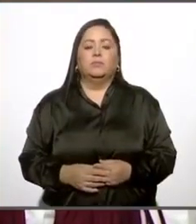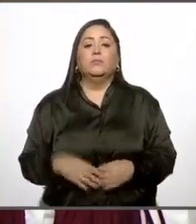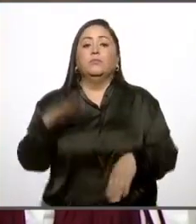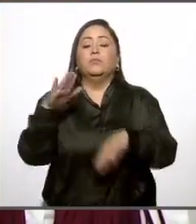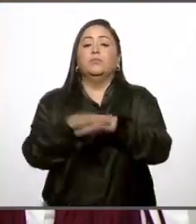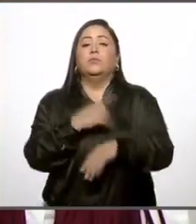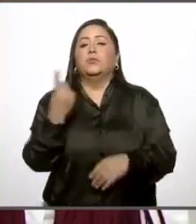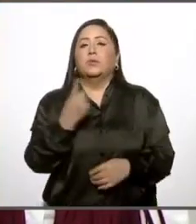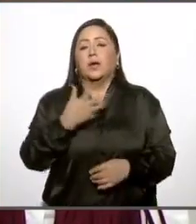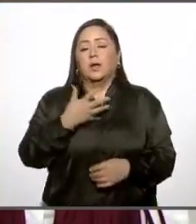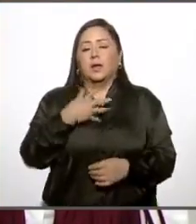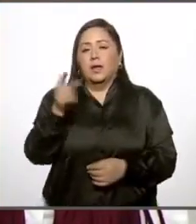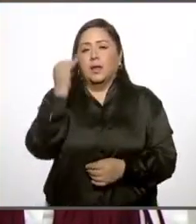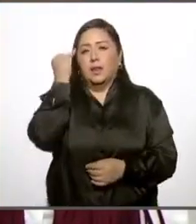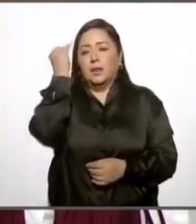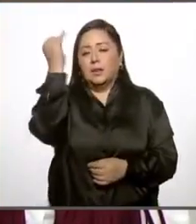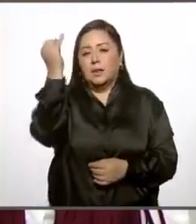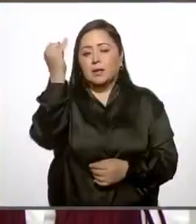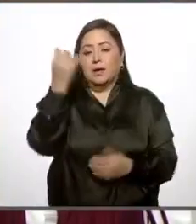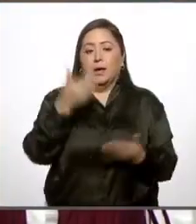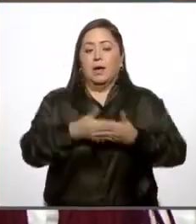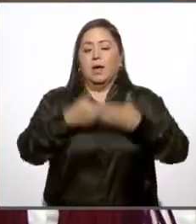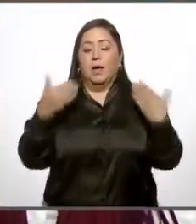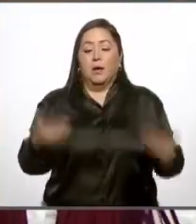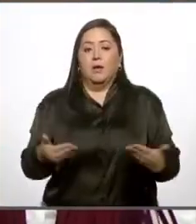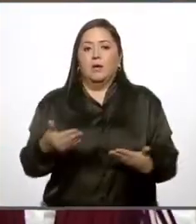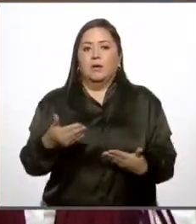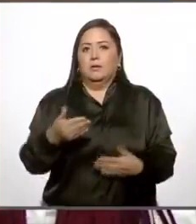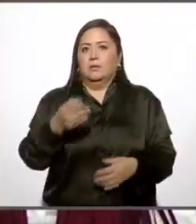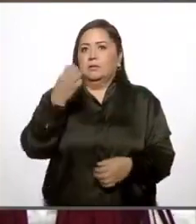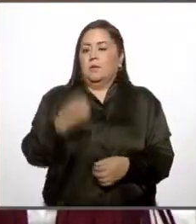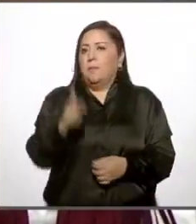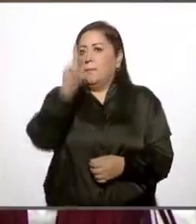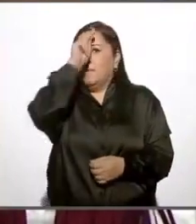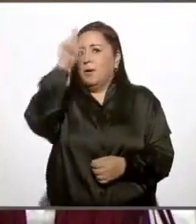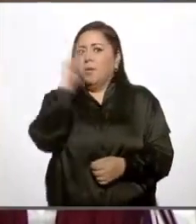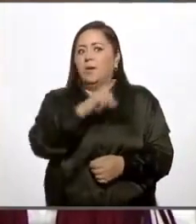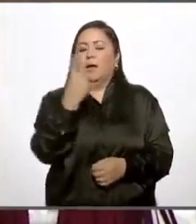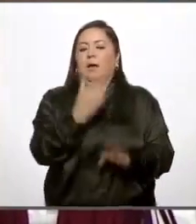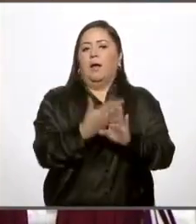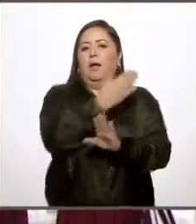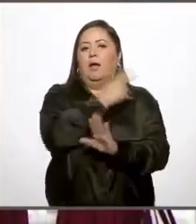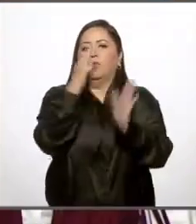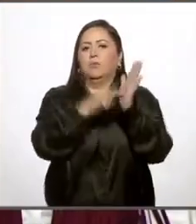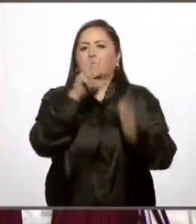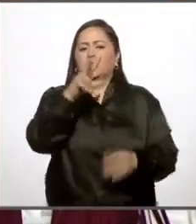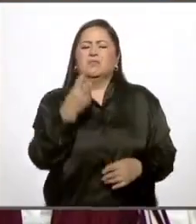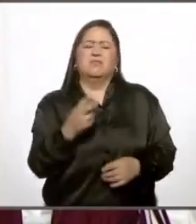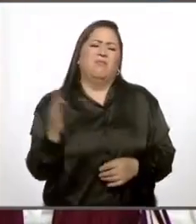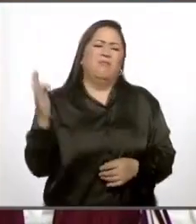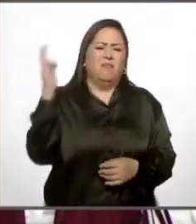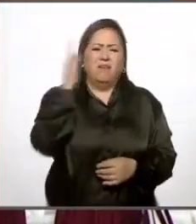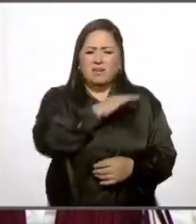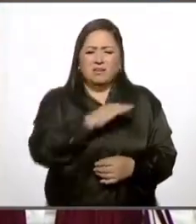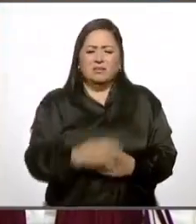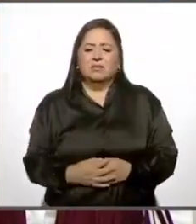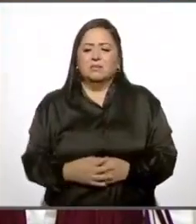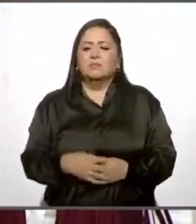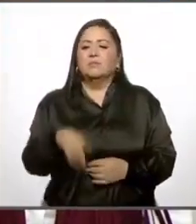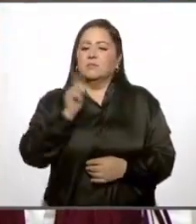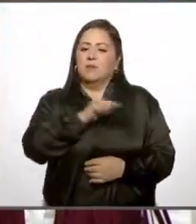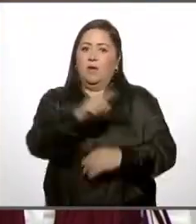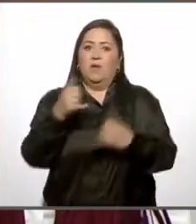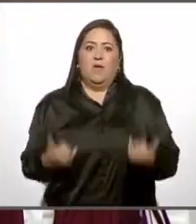porque hay esta idea de que ahora estamos peor del 2018, falso. Se dice, abrazos a los